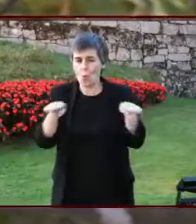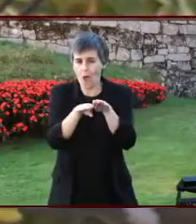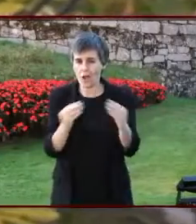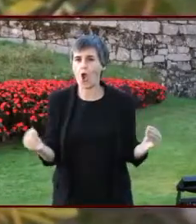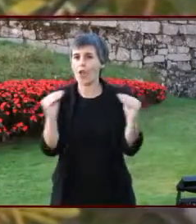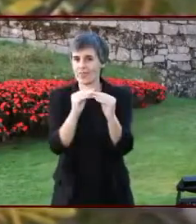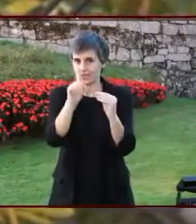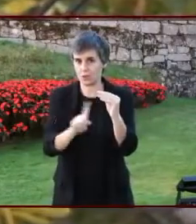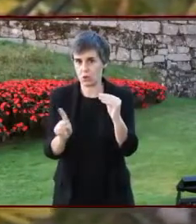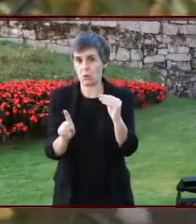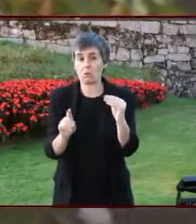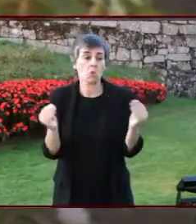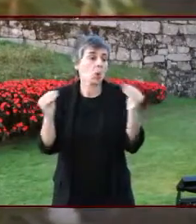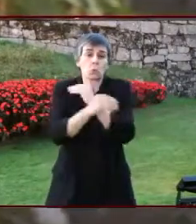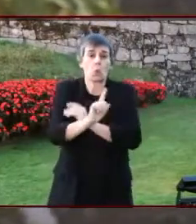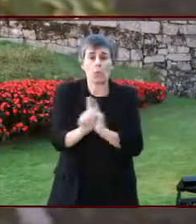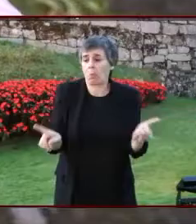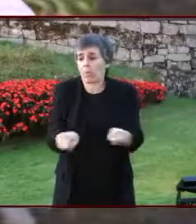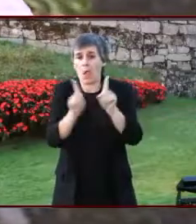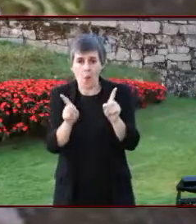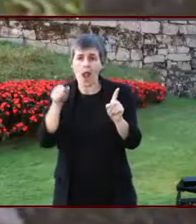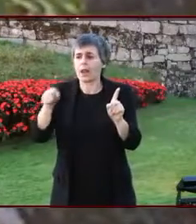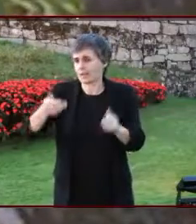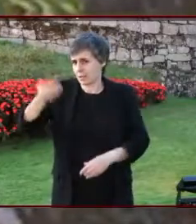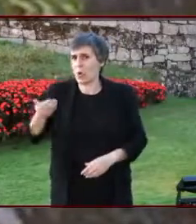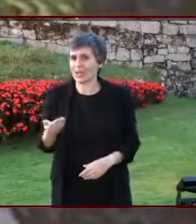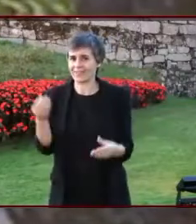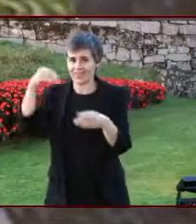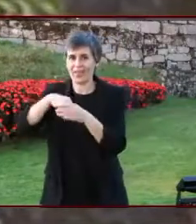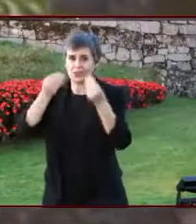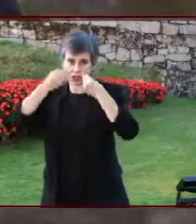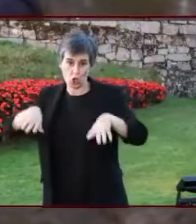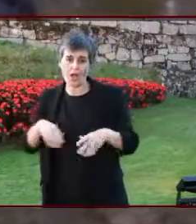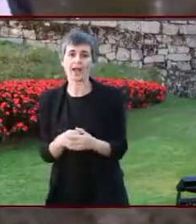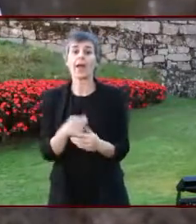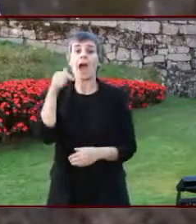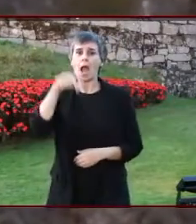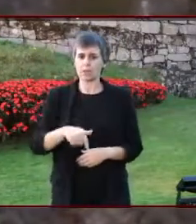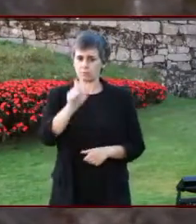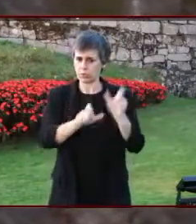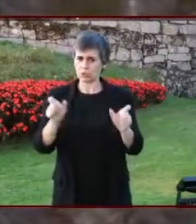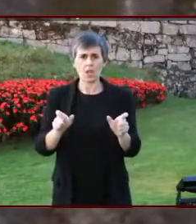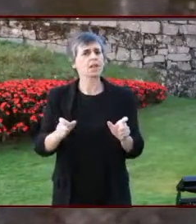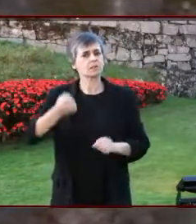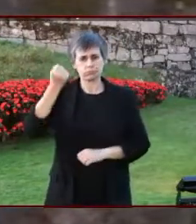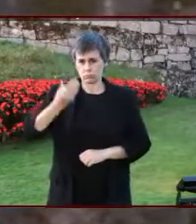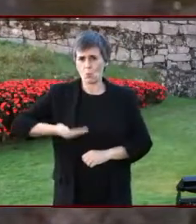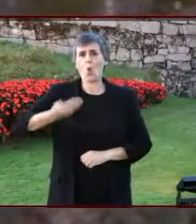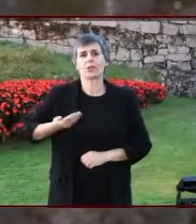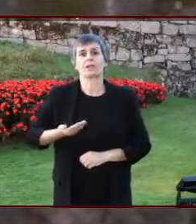nosa historia. Aquí viviron grandes persoeiros. Viviu unha muller